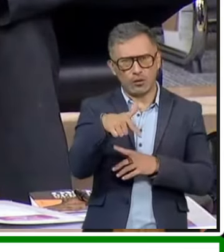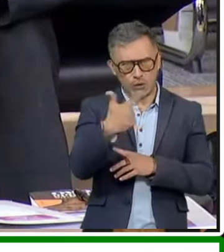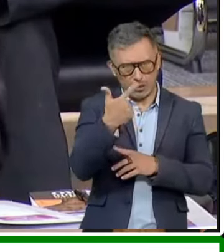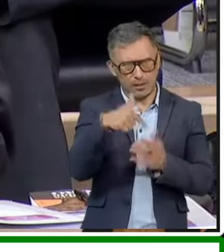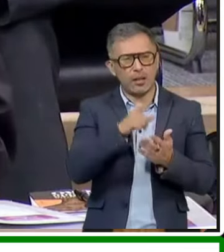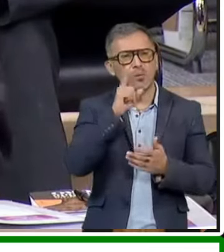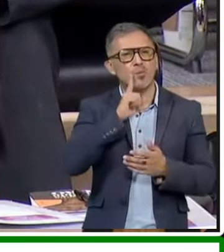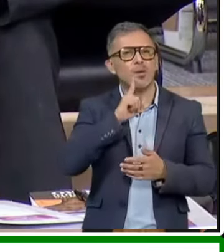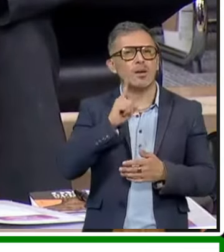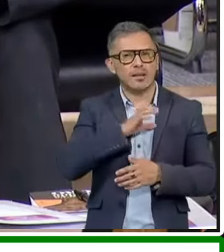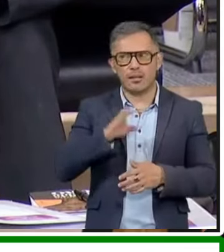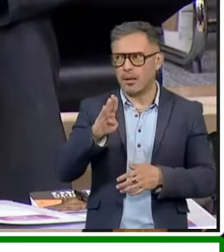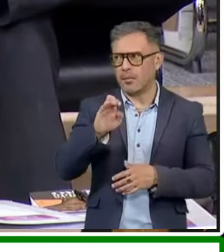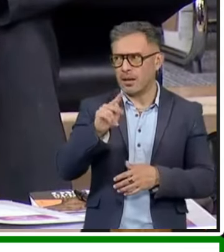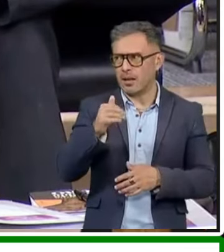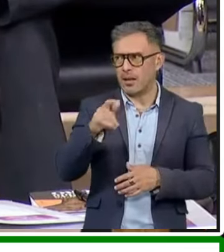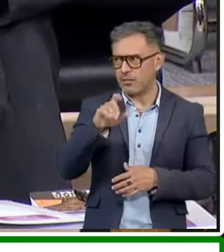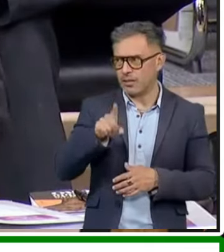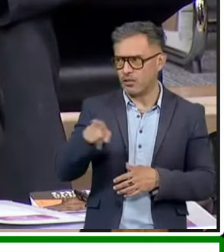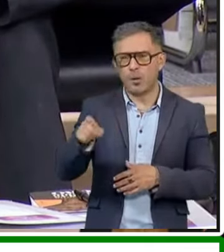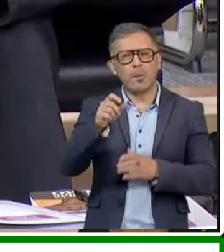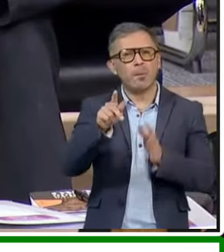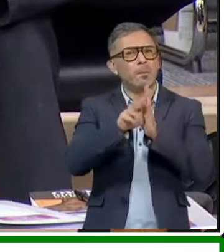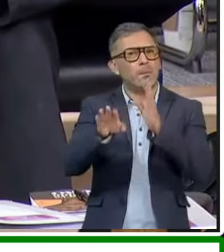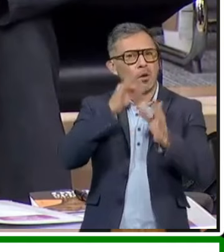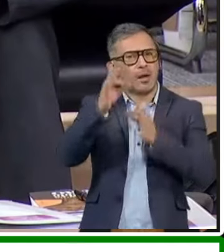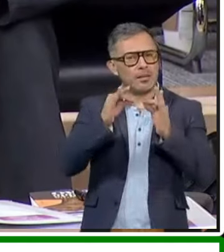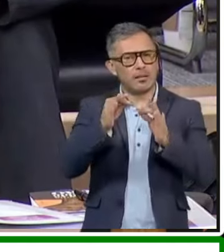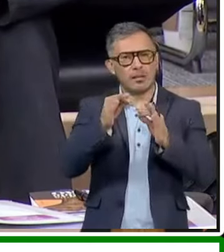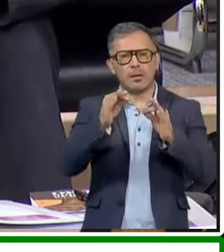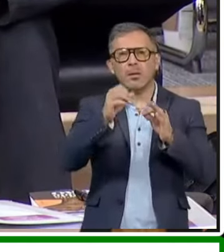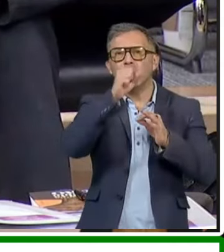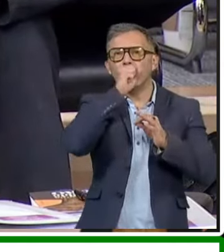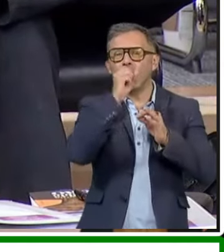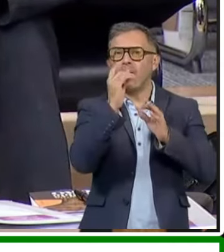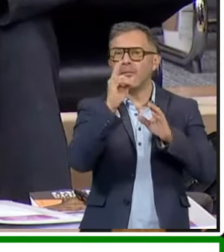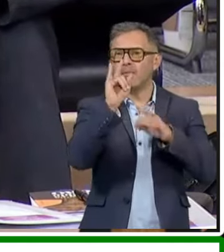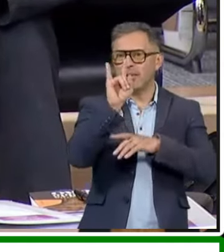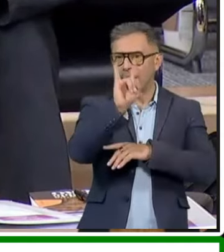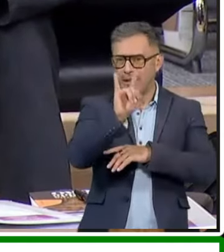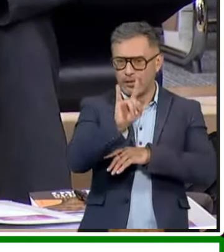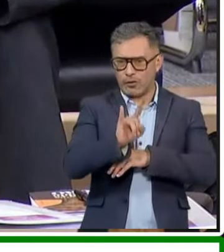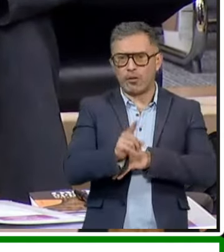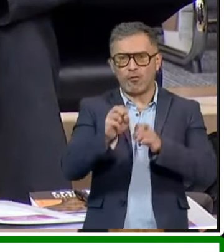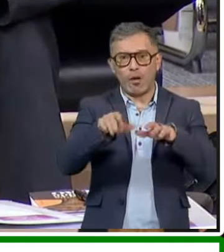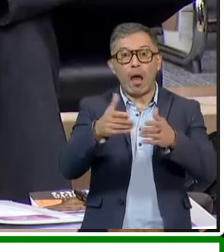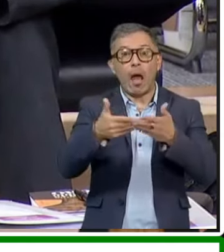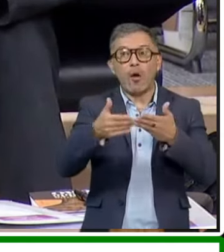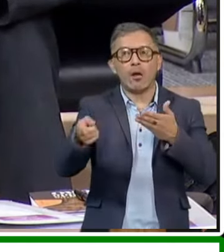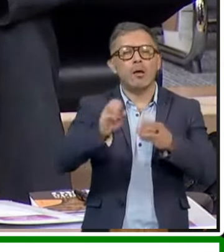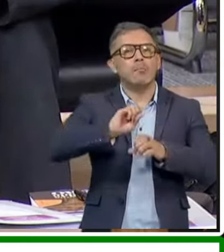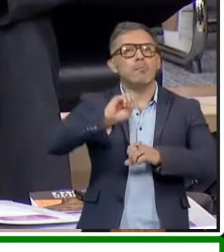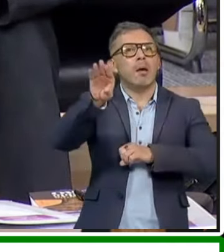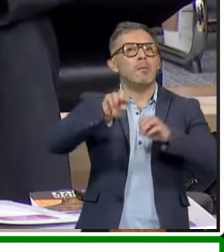Berta Xóchitl Gálvez Ruiz, esta propaganda de 4 carteles, que además ahora se van difundiendo por